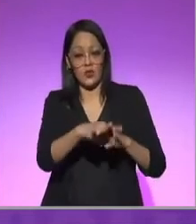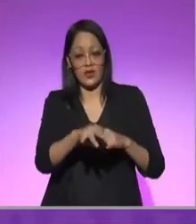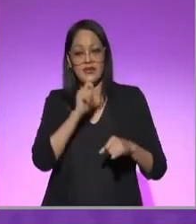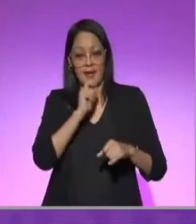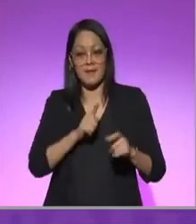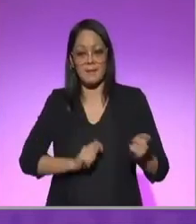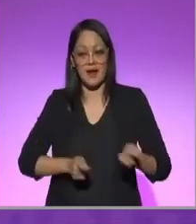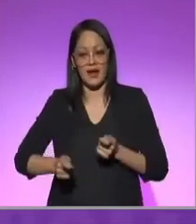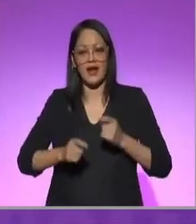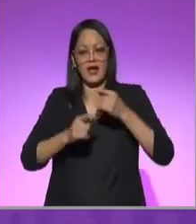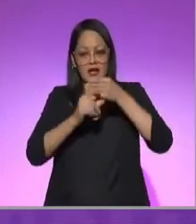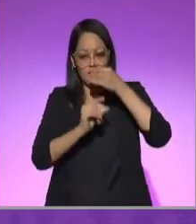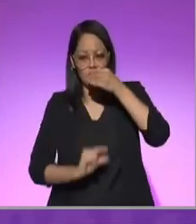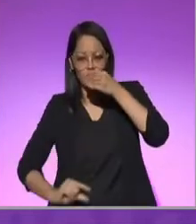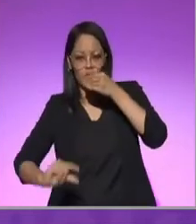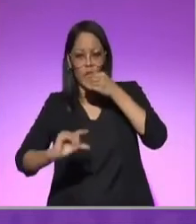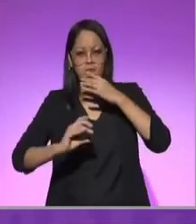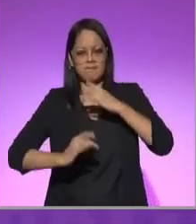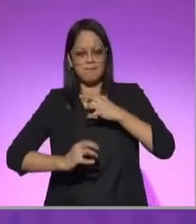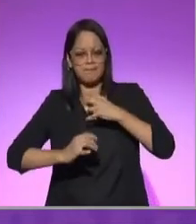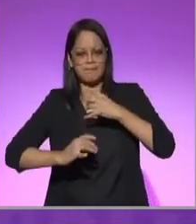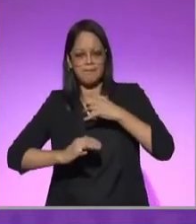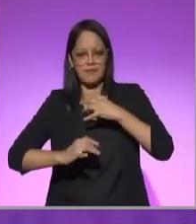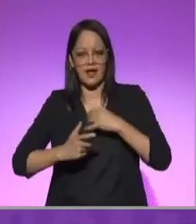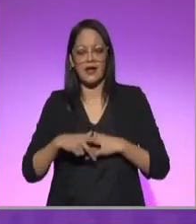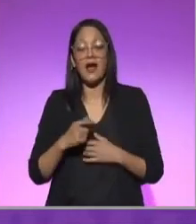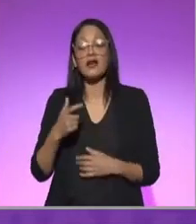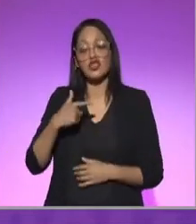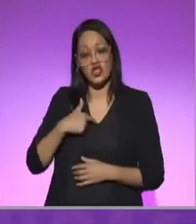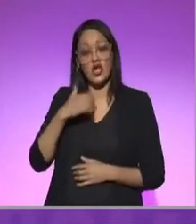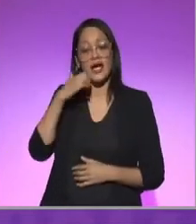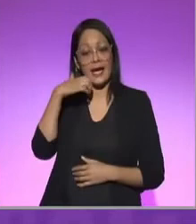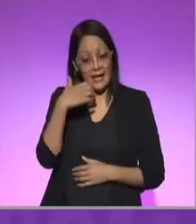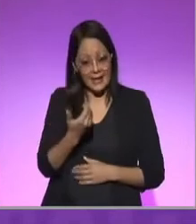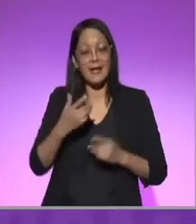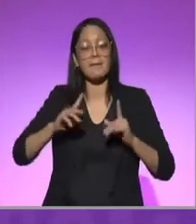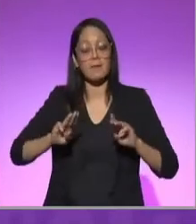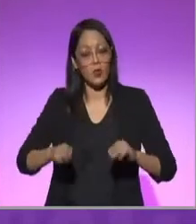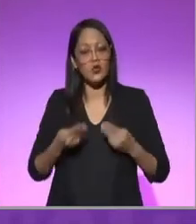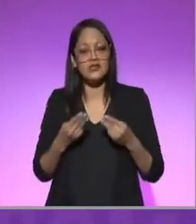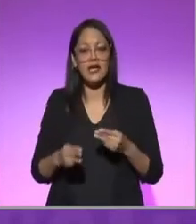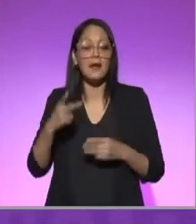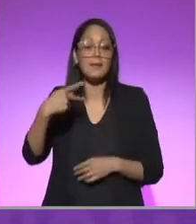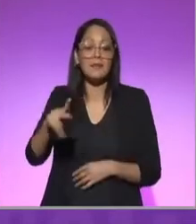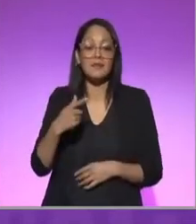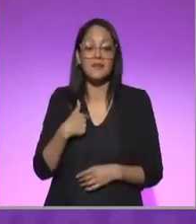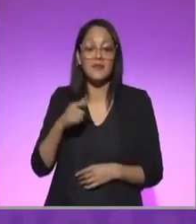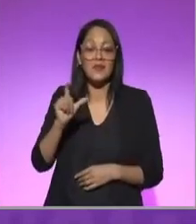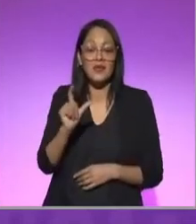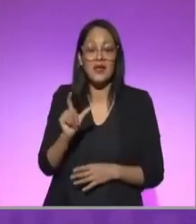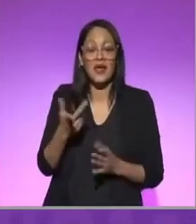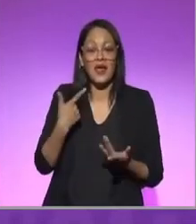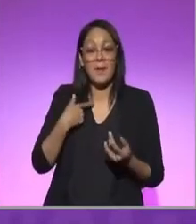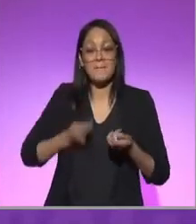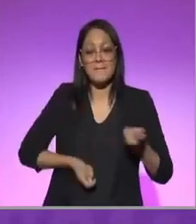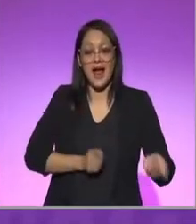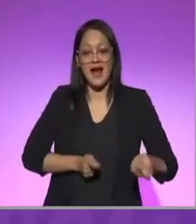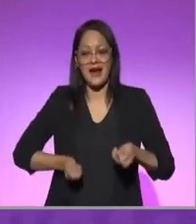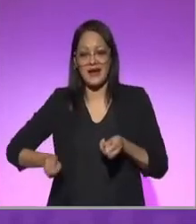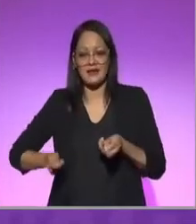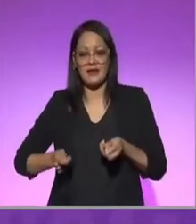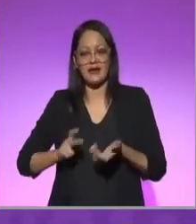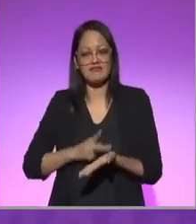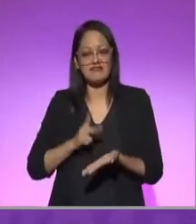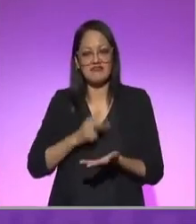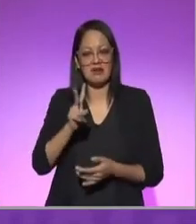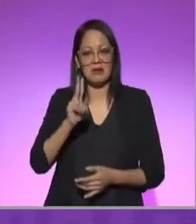Yo quise ser músico, pero nunca aprendí a tocar más allá de dos palomas al volar en la marimba.